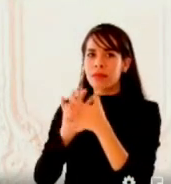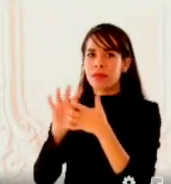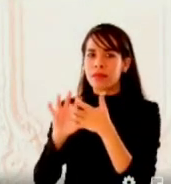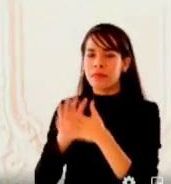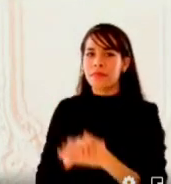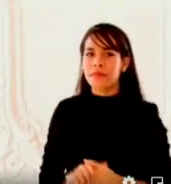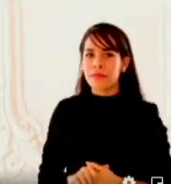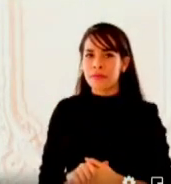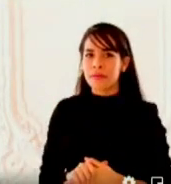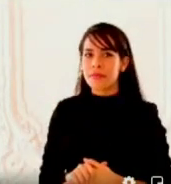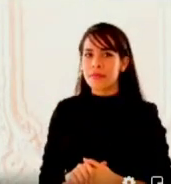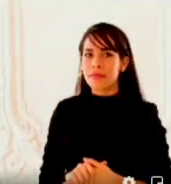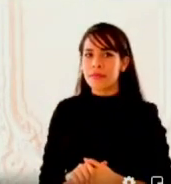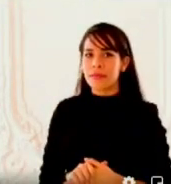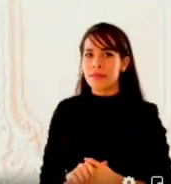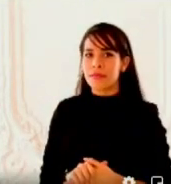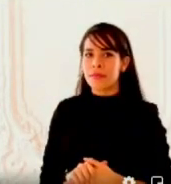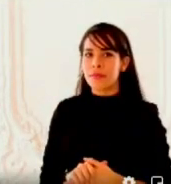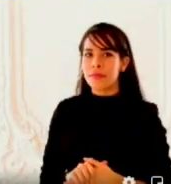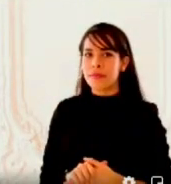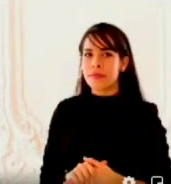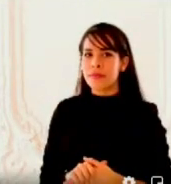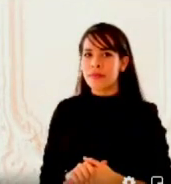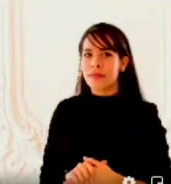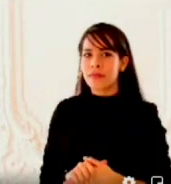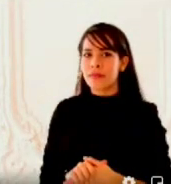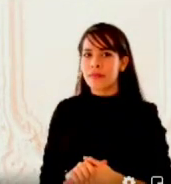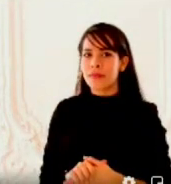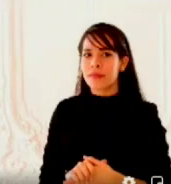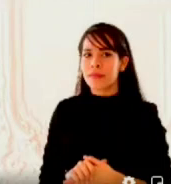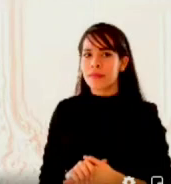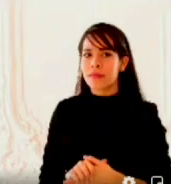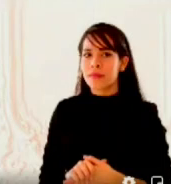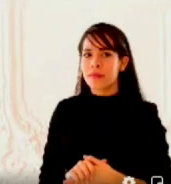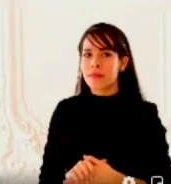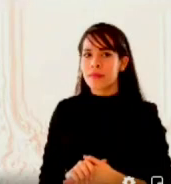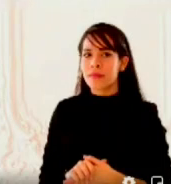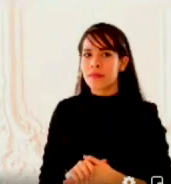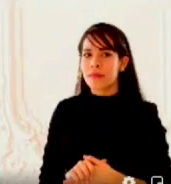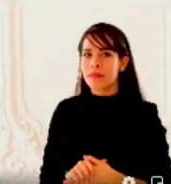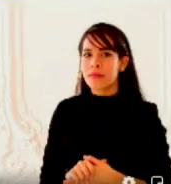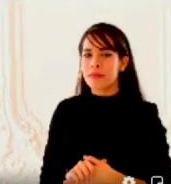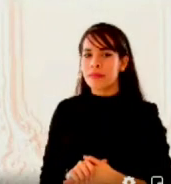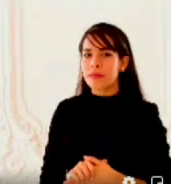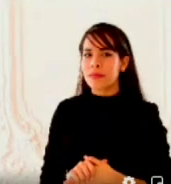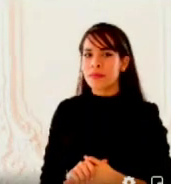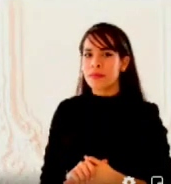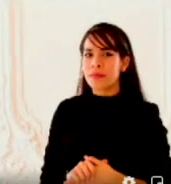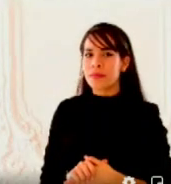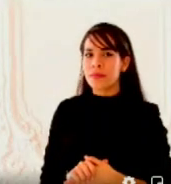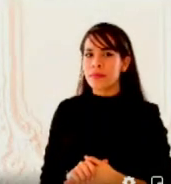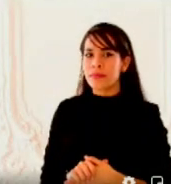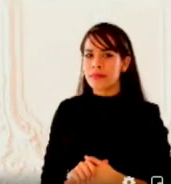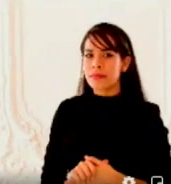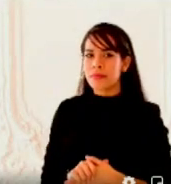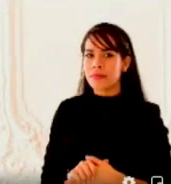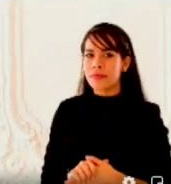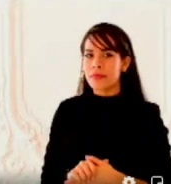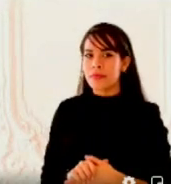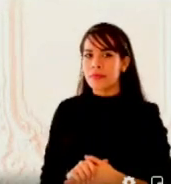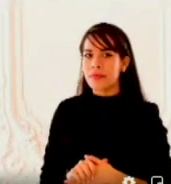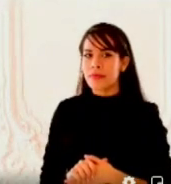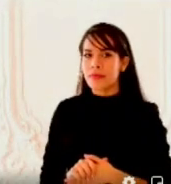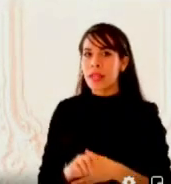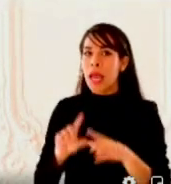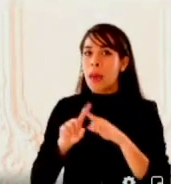a todos esos vehículos que tienen esas luces ilegales y que se supone que no las tengan en uso normal en carretera, porque de verdad que eso también crea